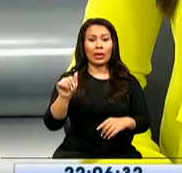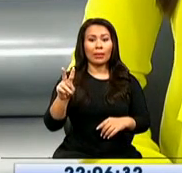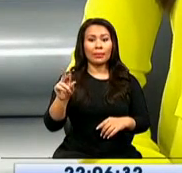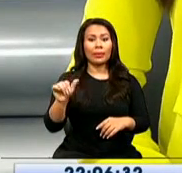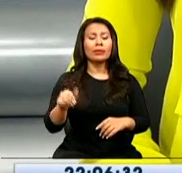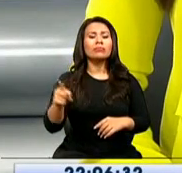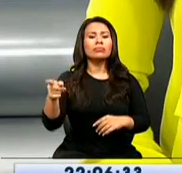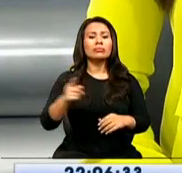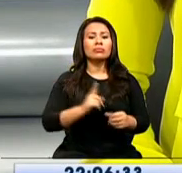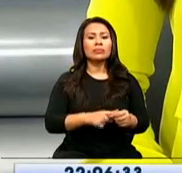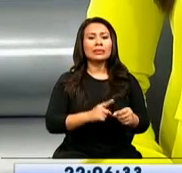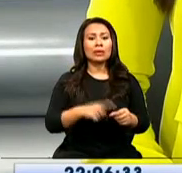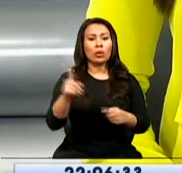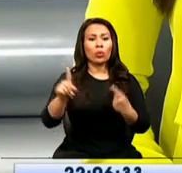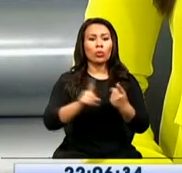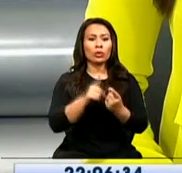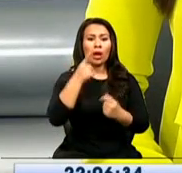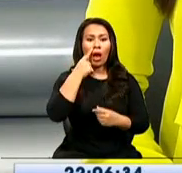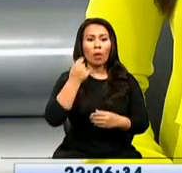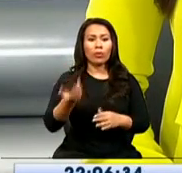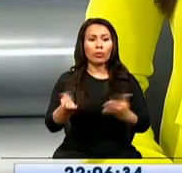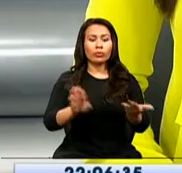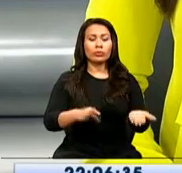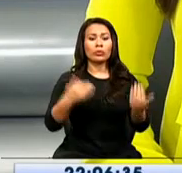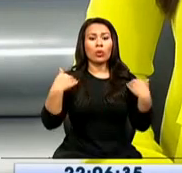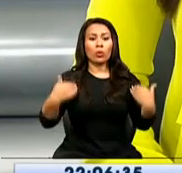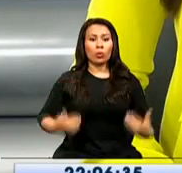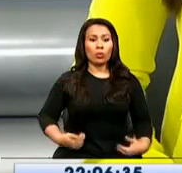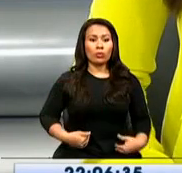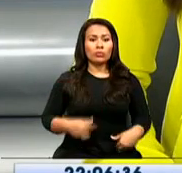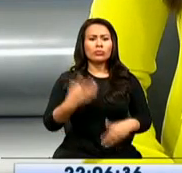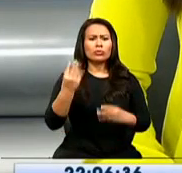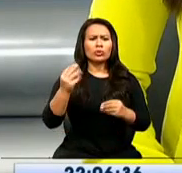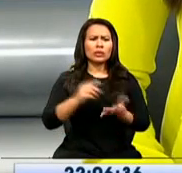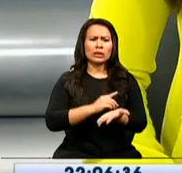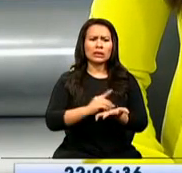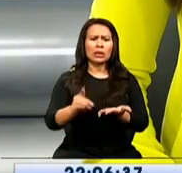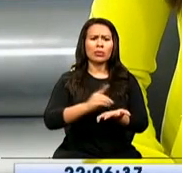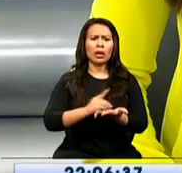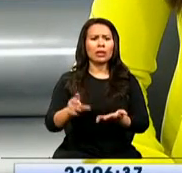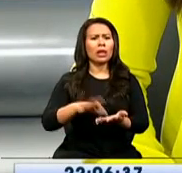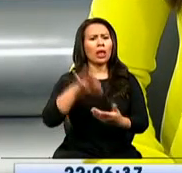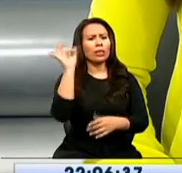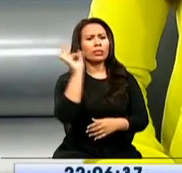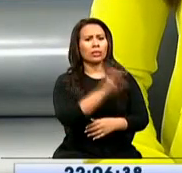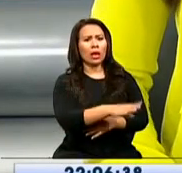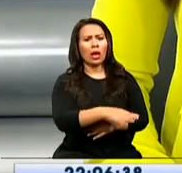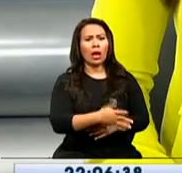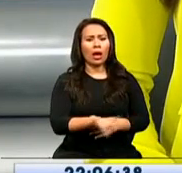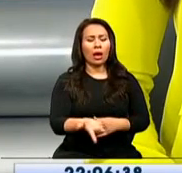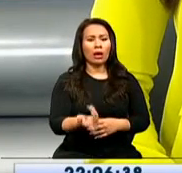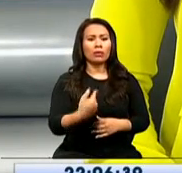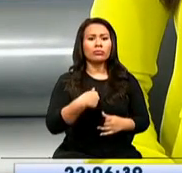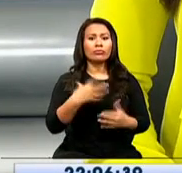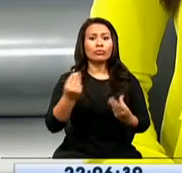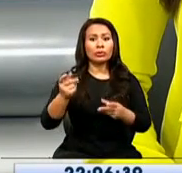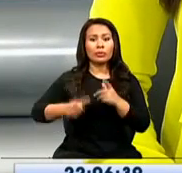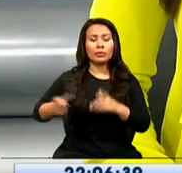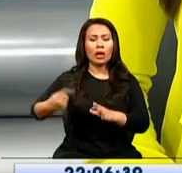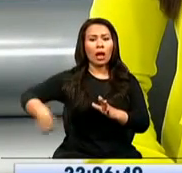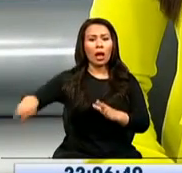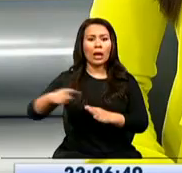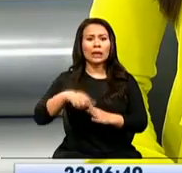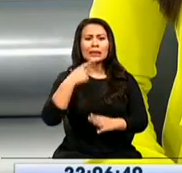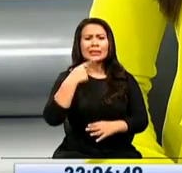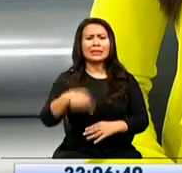hombre. Según datos de la investigación, el cuerpo sin vida habría pasado algunas semanas abandonado en el sitio, mientras que habitantes denuncian que el sector